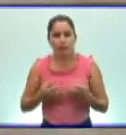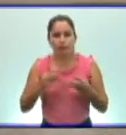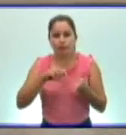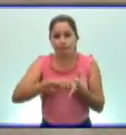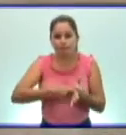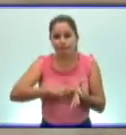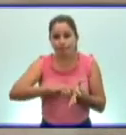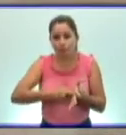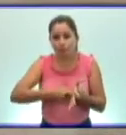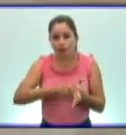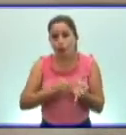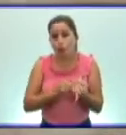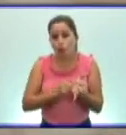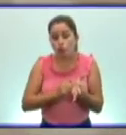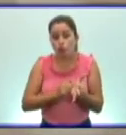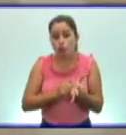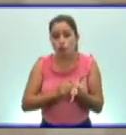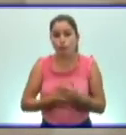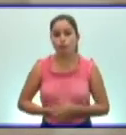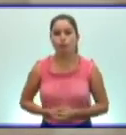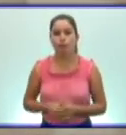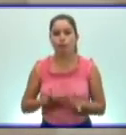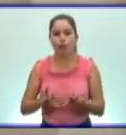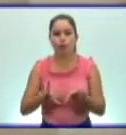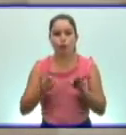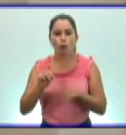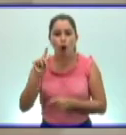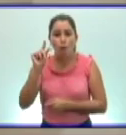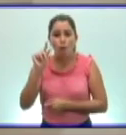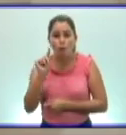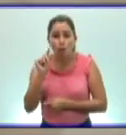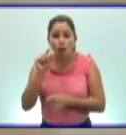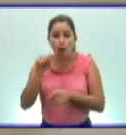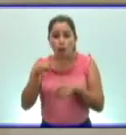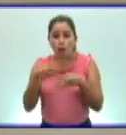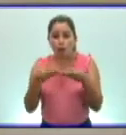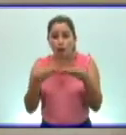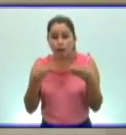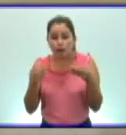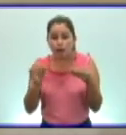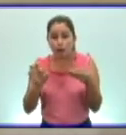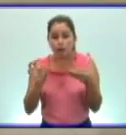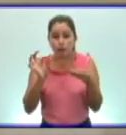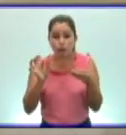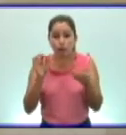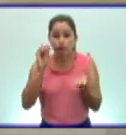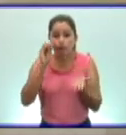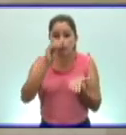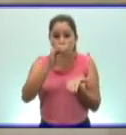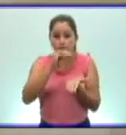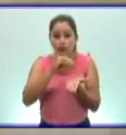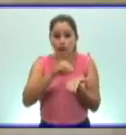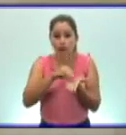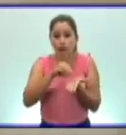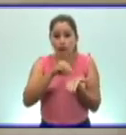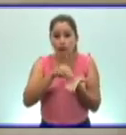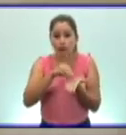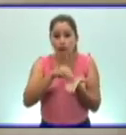Vamos entonces a tomar una muestra de la sustancia y la colocamos en el